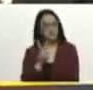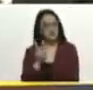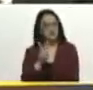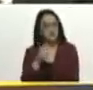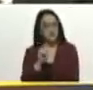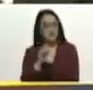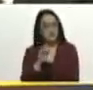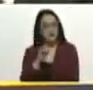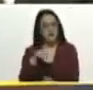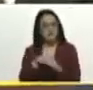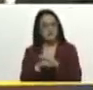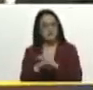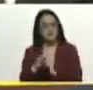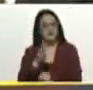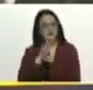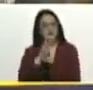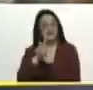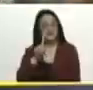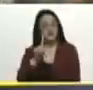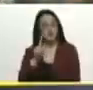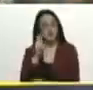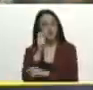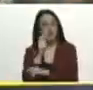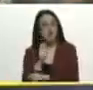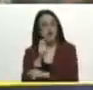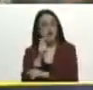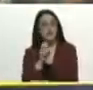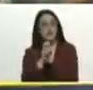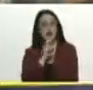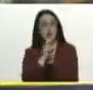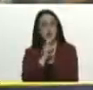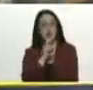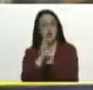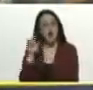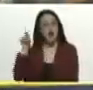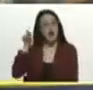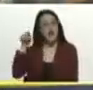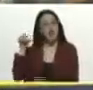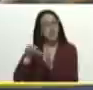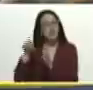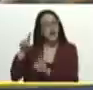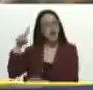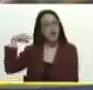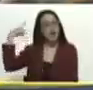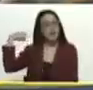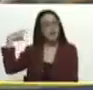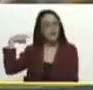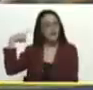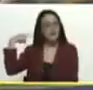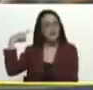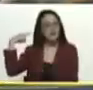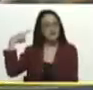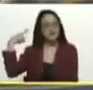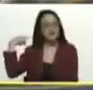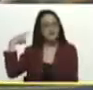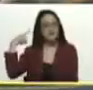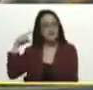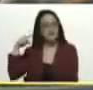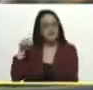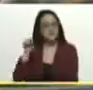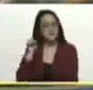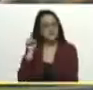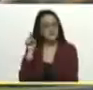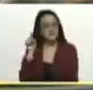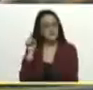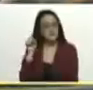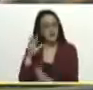tenía reservas de 31 toneladas en Londres, y que dichas reservas, en lugar de estar